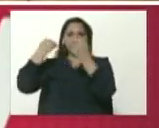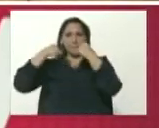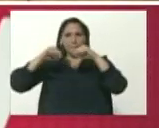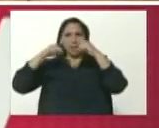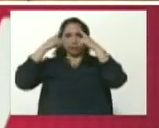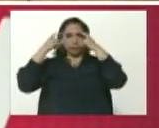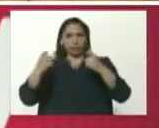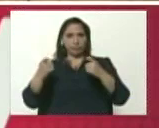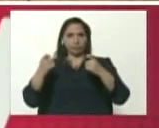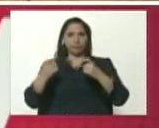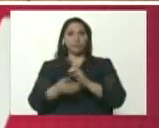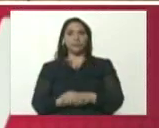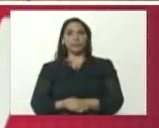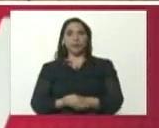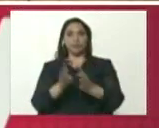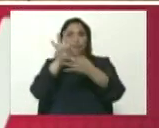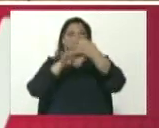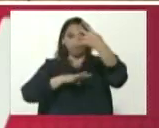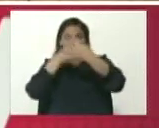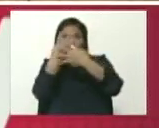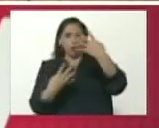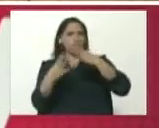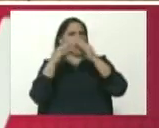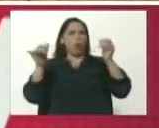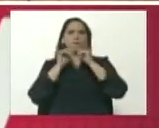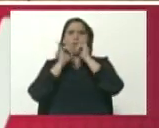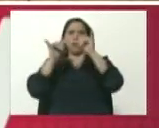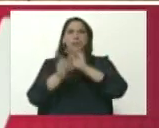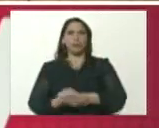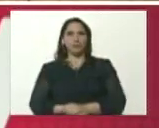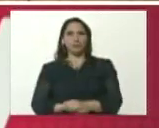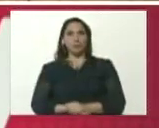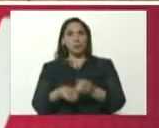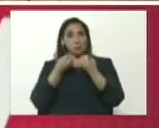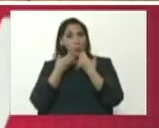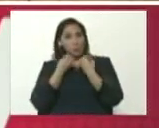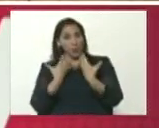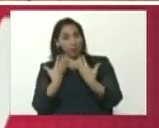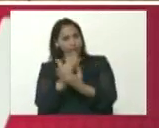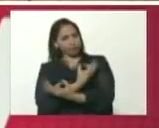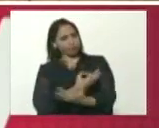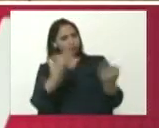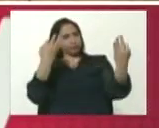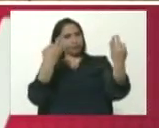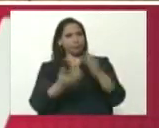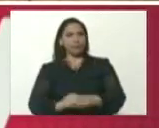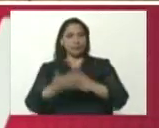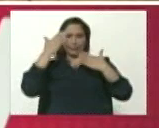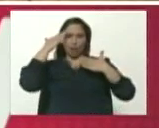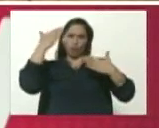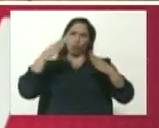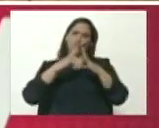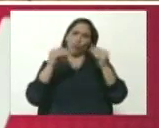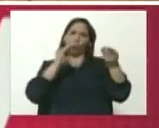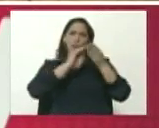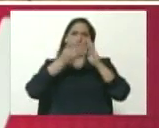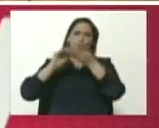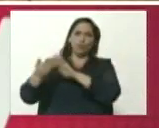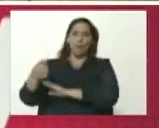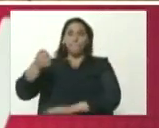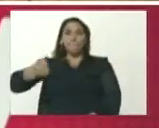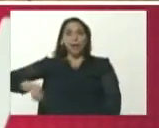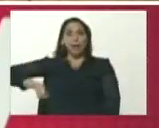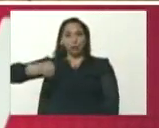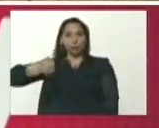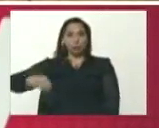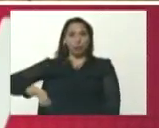trajo su guacho de toda la información, presidente. Sí, muy bien, excelente. Primero un saludo a toda la comunidad de La Pastora,